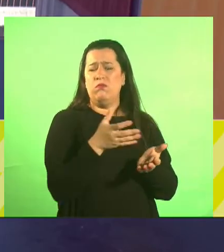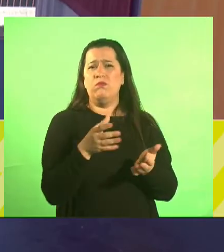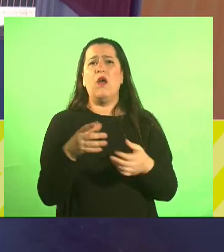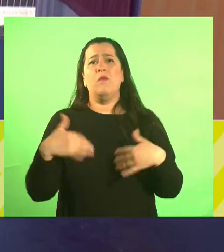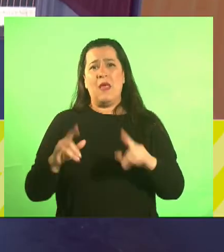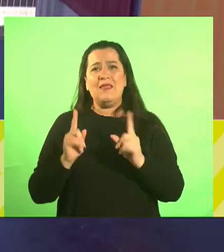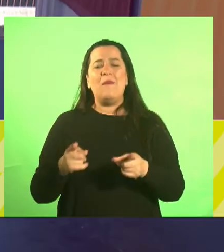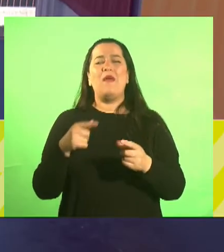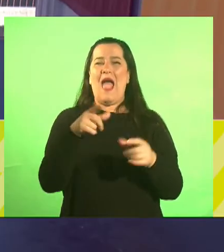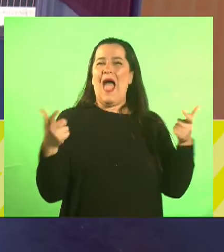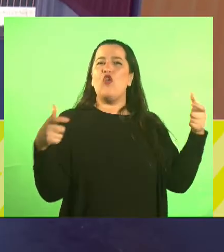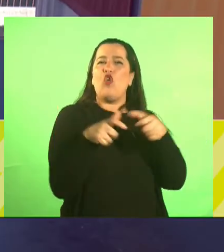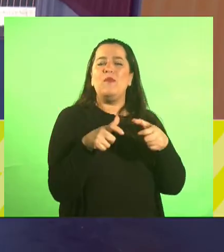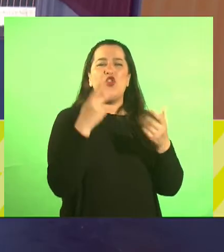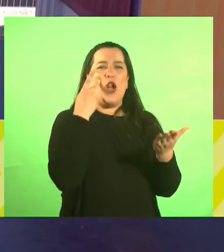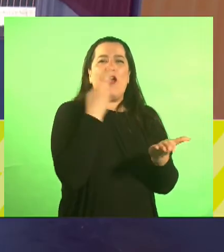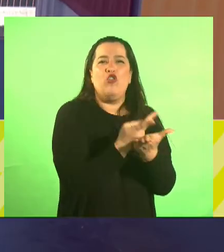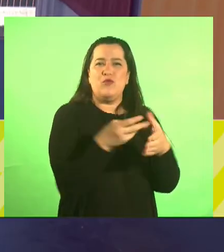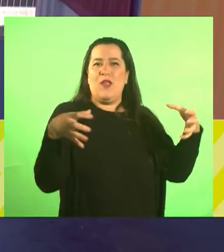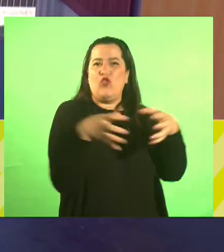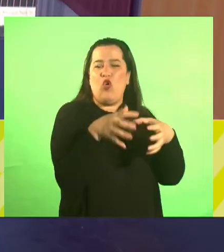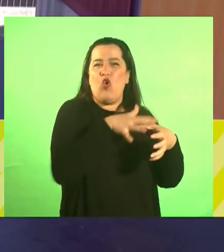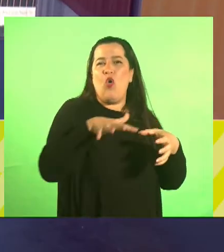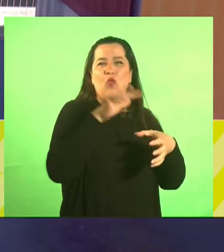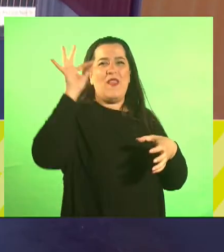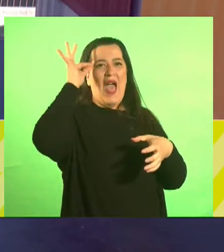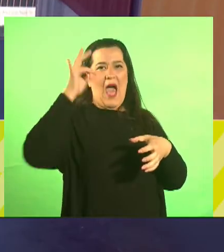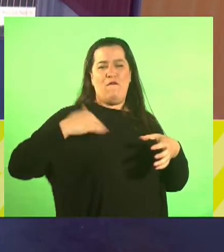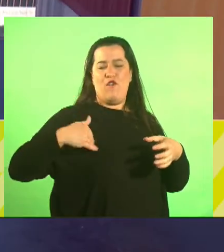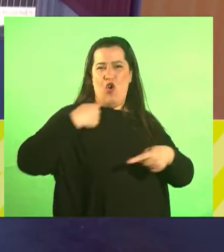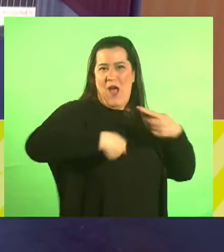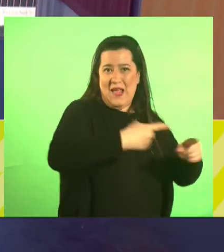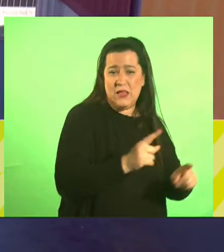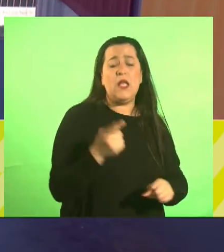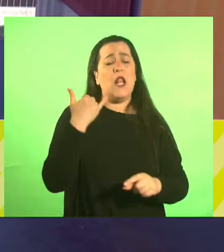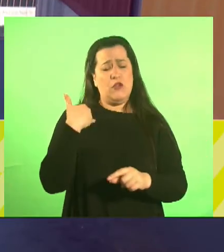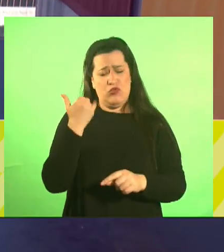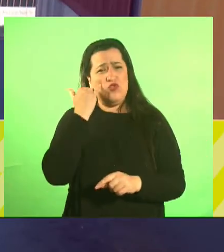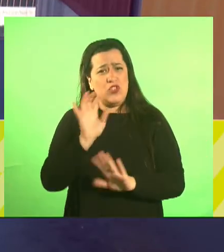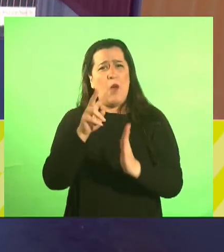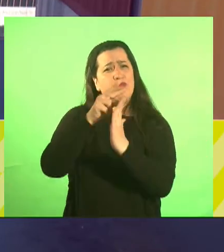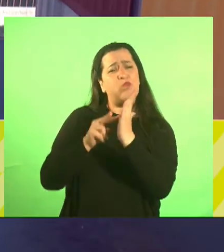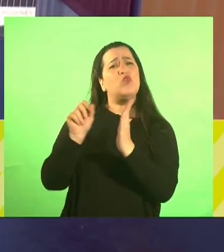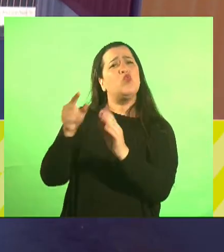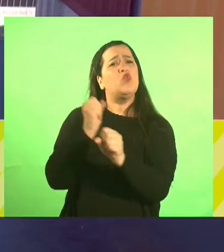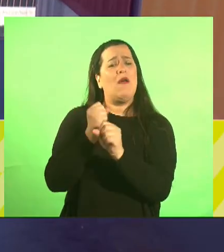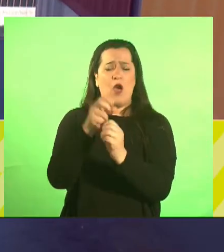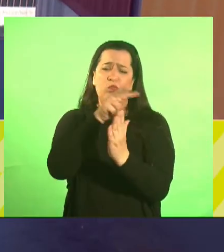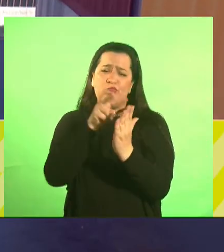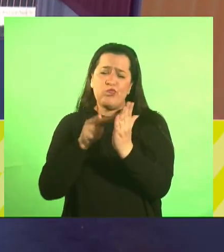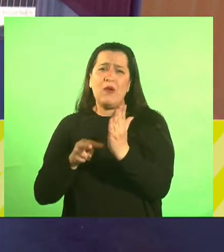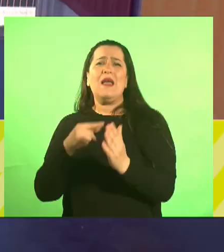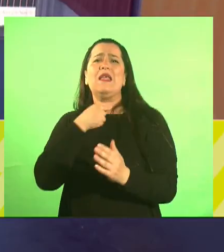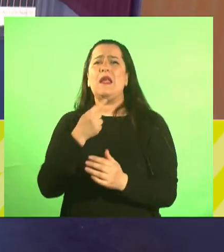comunidad afroargentina. Y en base a tu trabajo y por lo que bueno, vengo leyendo de tu trabajo,